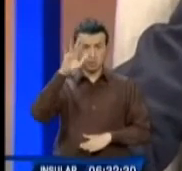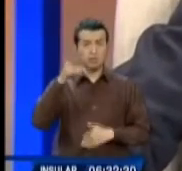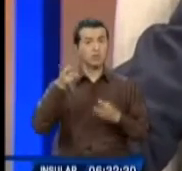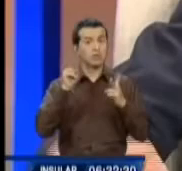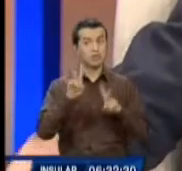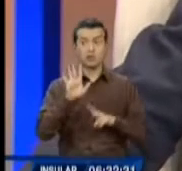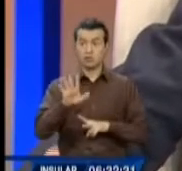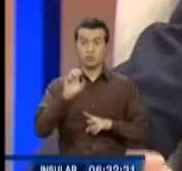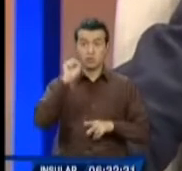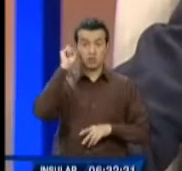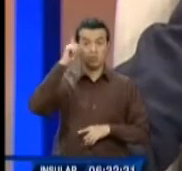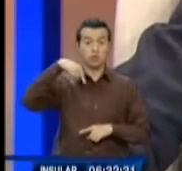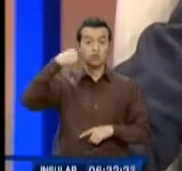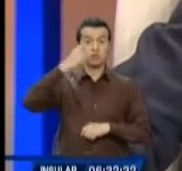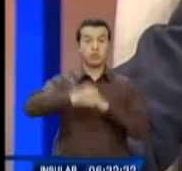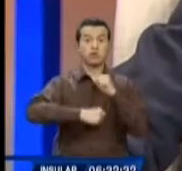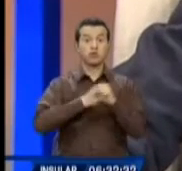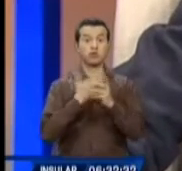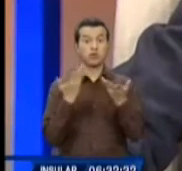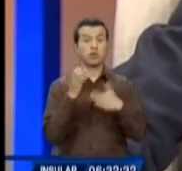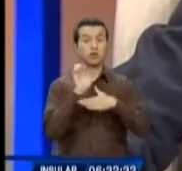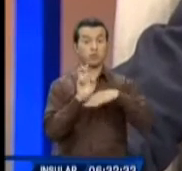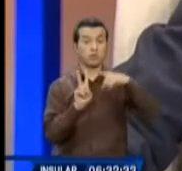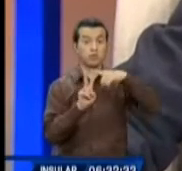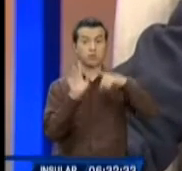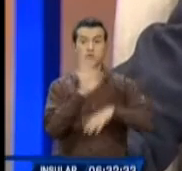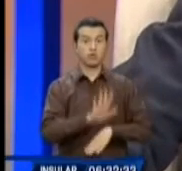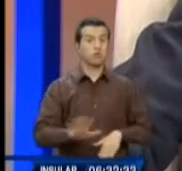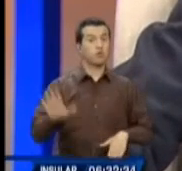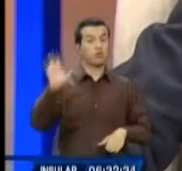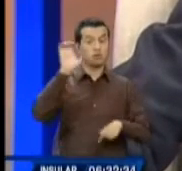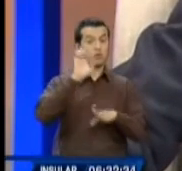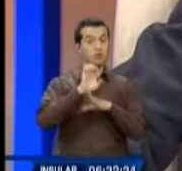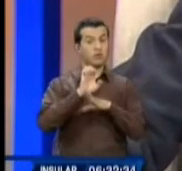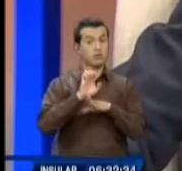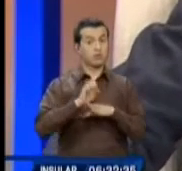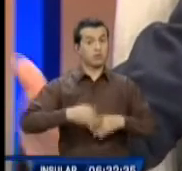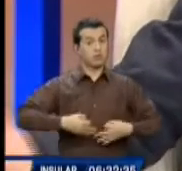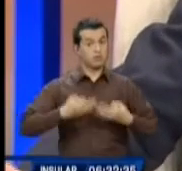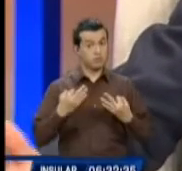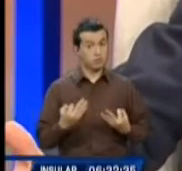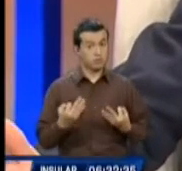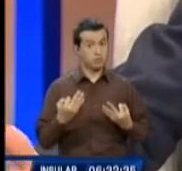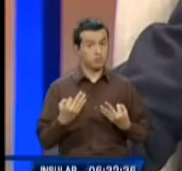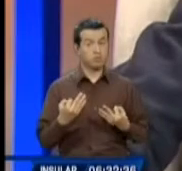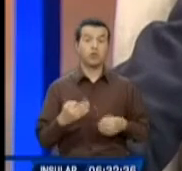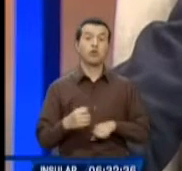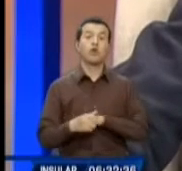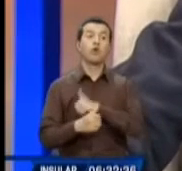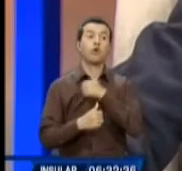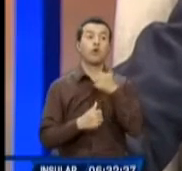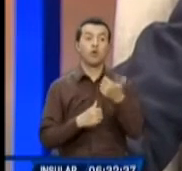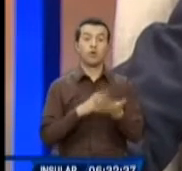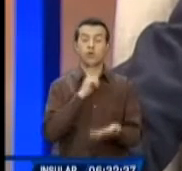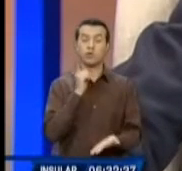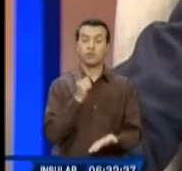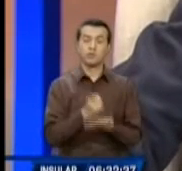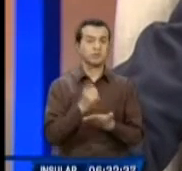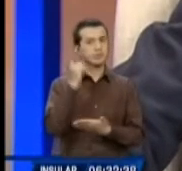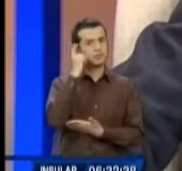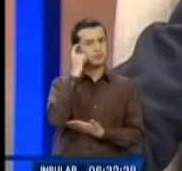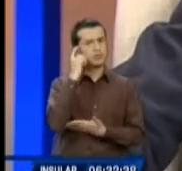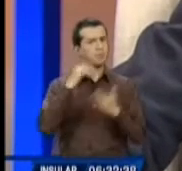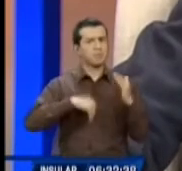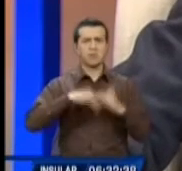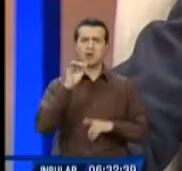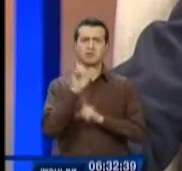Esta película, bueno, el próximo año va a salir acá en Ecuador TV también a nivel nacional, pero tenemos esta otra ventana que llega, creo yo, a mucha